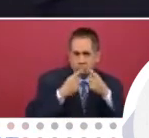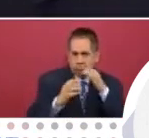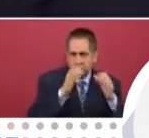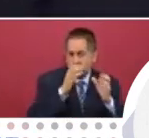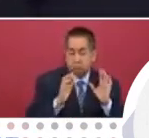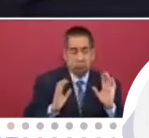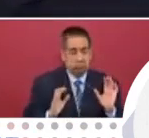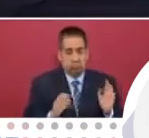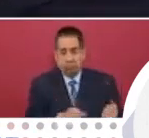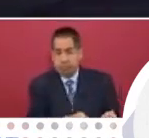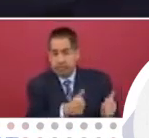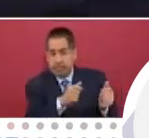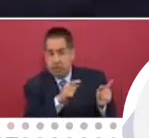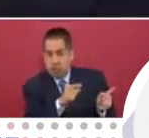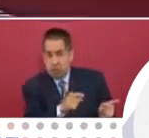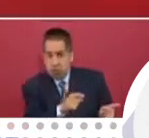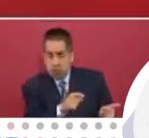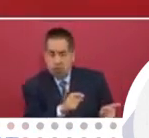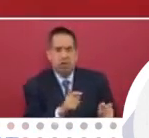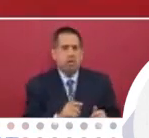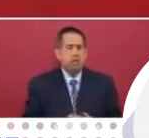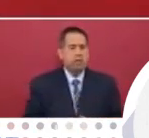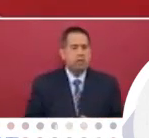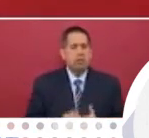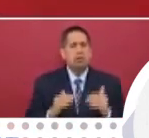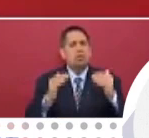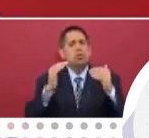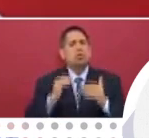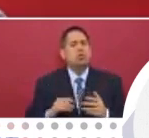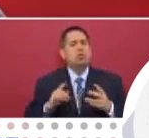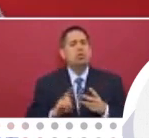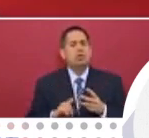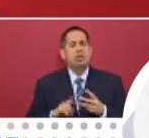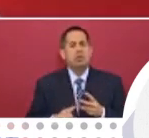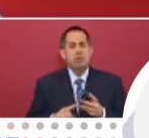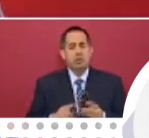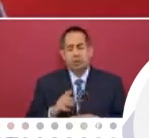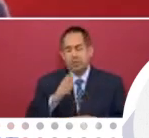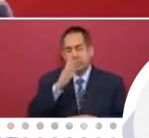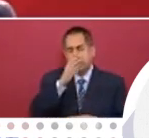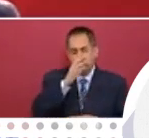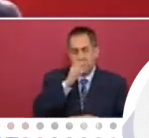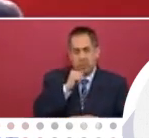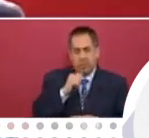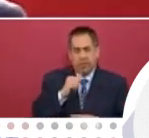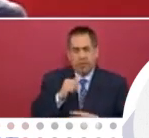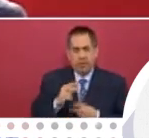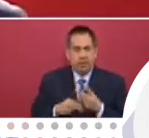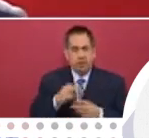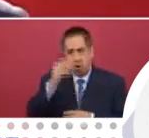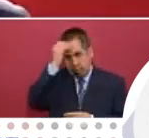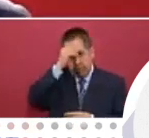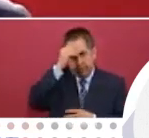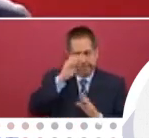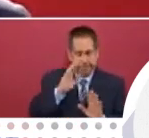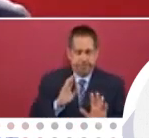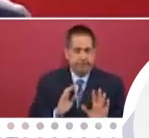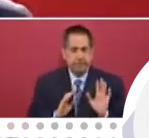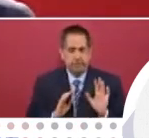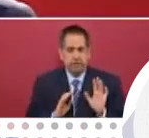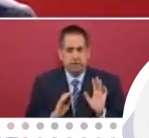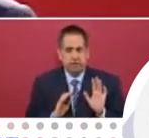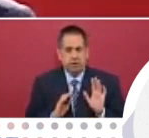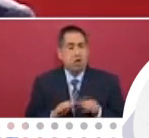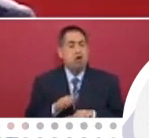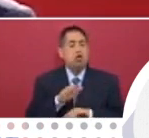en la Cámara de Diputados ya en este periodo. Eso de alguna manera pues también va a contemplar